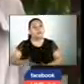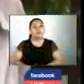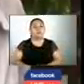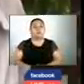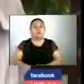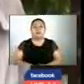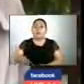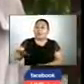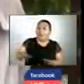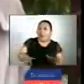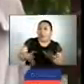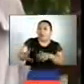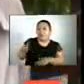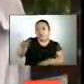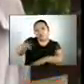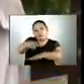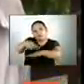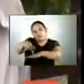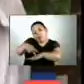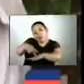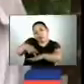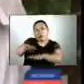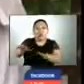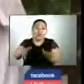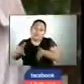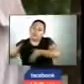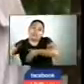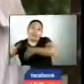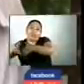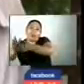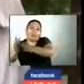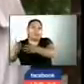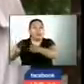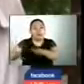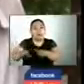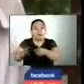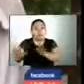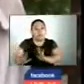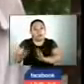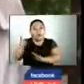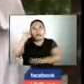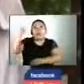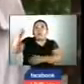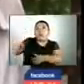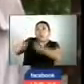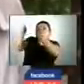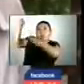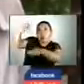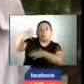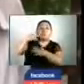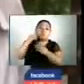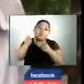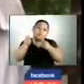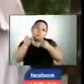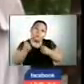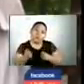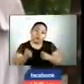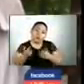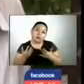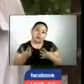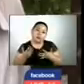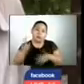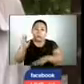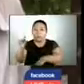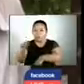a veces aquí en este parque en la calle donde me toca una sombrita me siento para descansar un